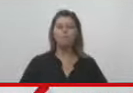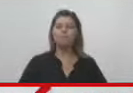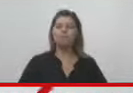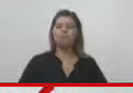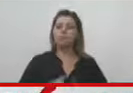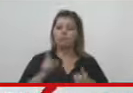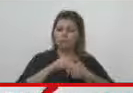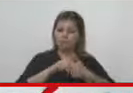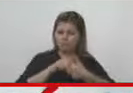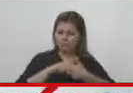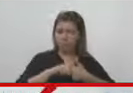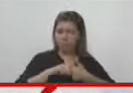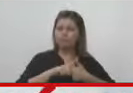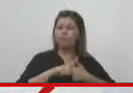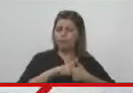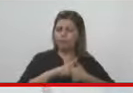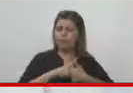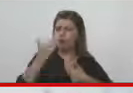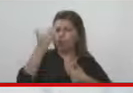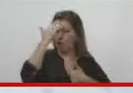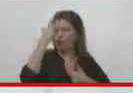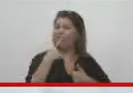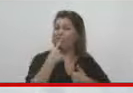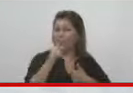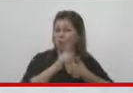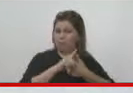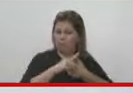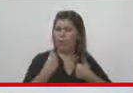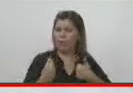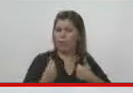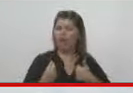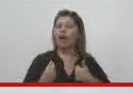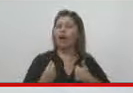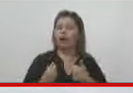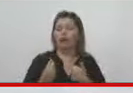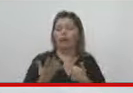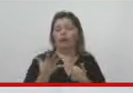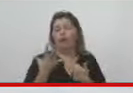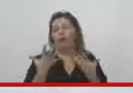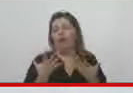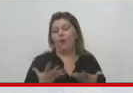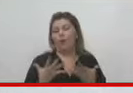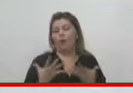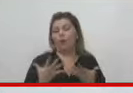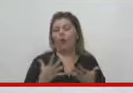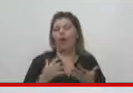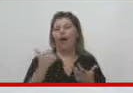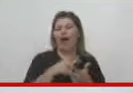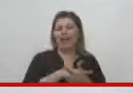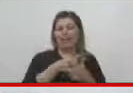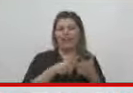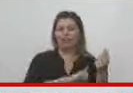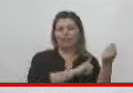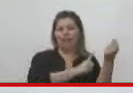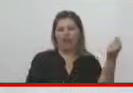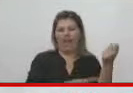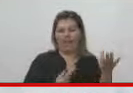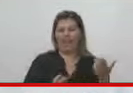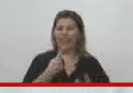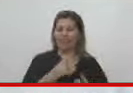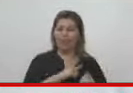El primer punto que emana la Constitución Nacional es el evidente, el de la división de poderes, y dice: el